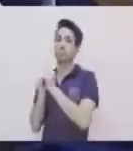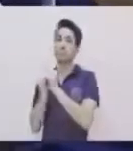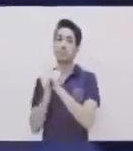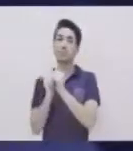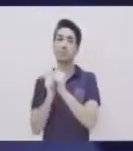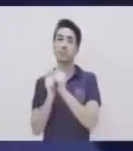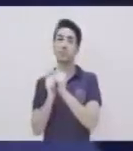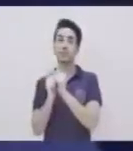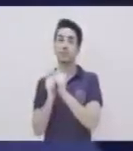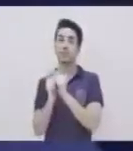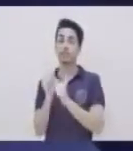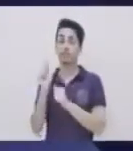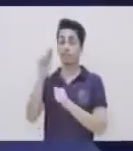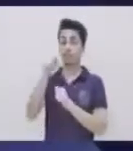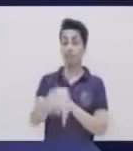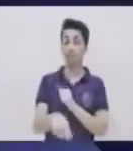liebre.